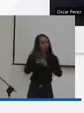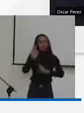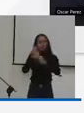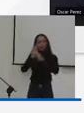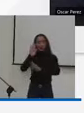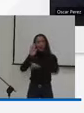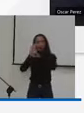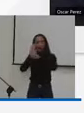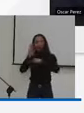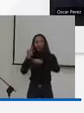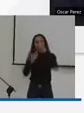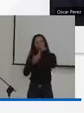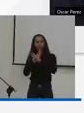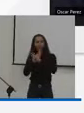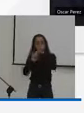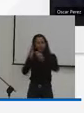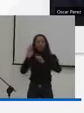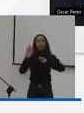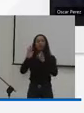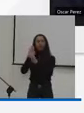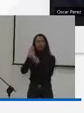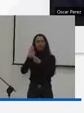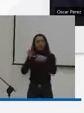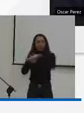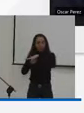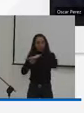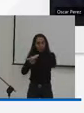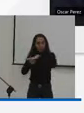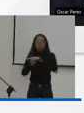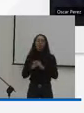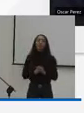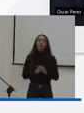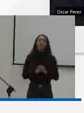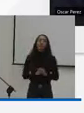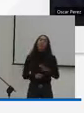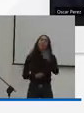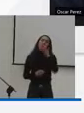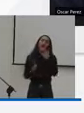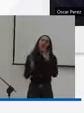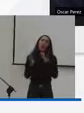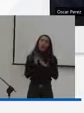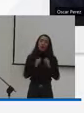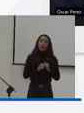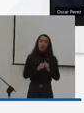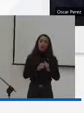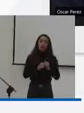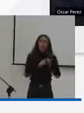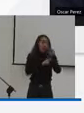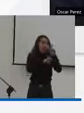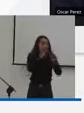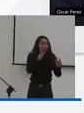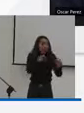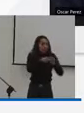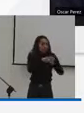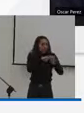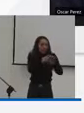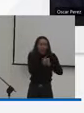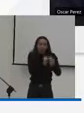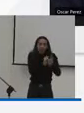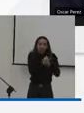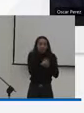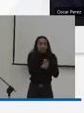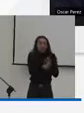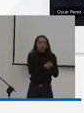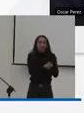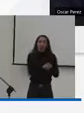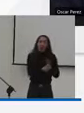de otras problemáticas a las que se refieren las deportistas en nuestro país, es el escaso apoyo en el deporte,